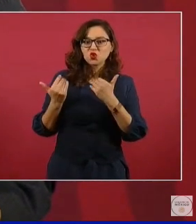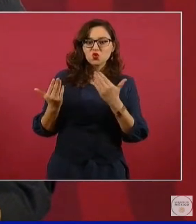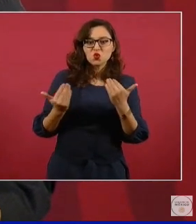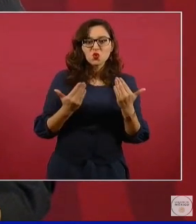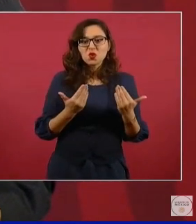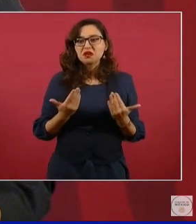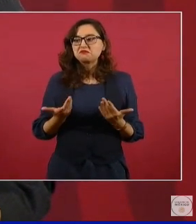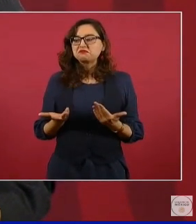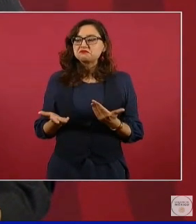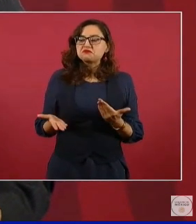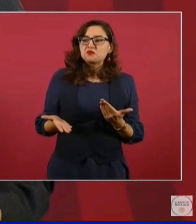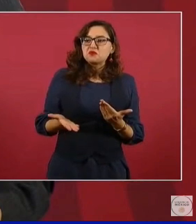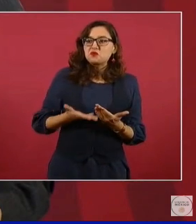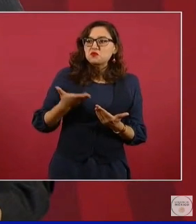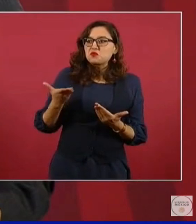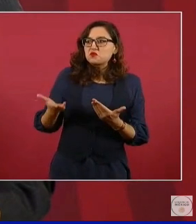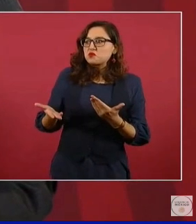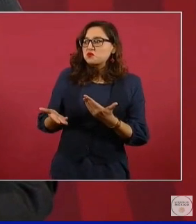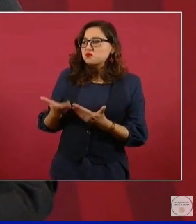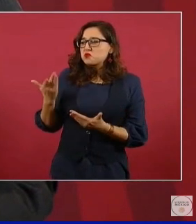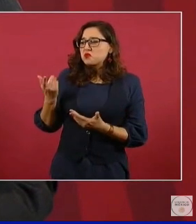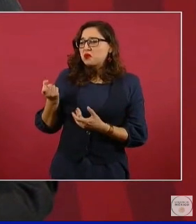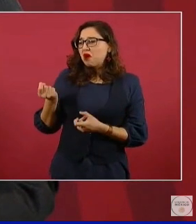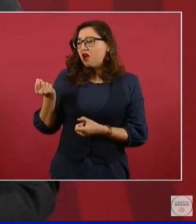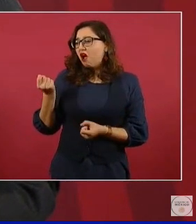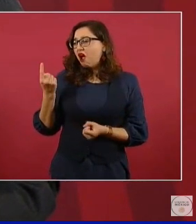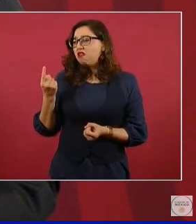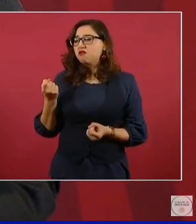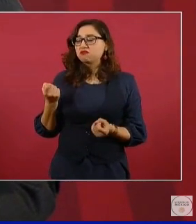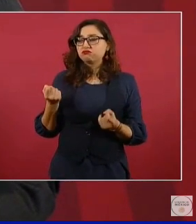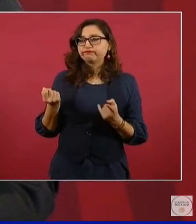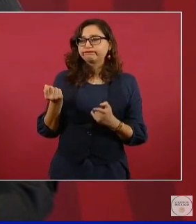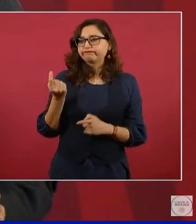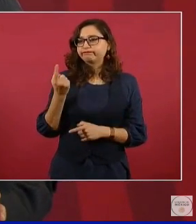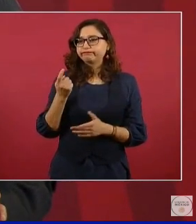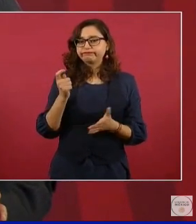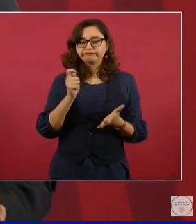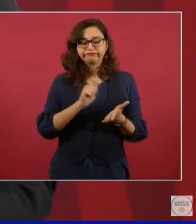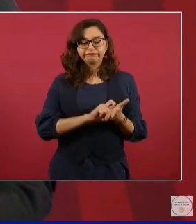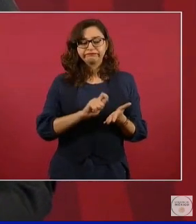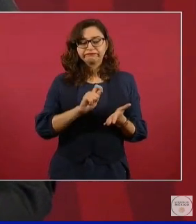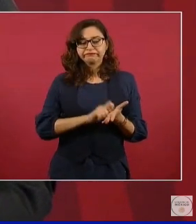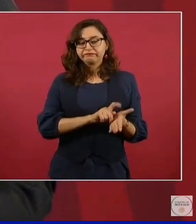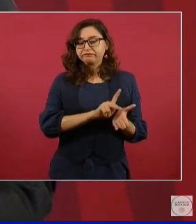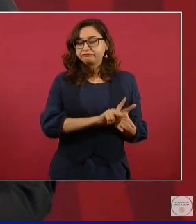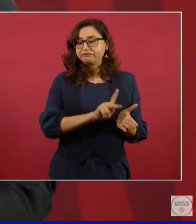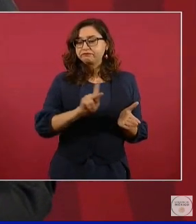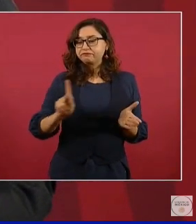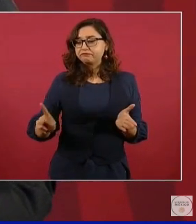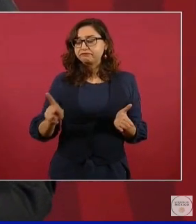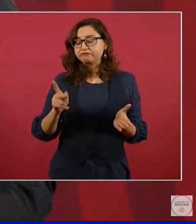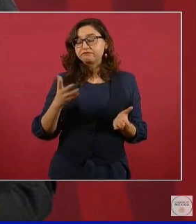los que escriben como él, como escribía él.